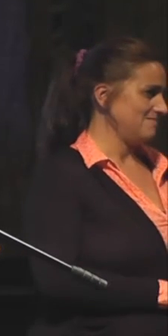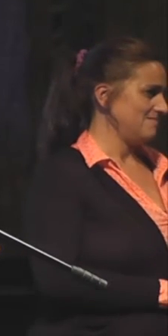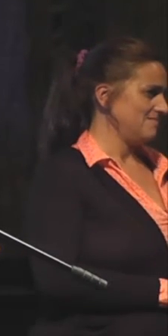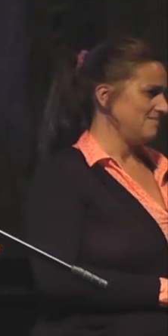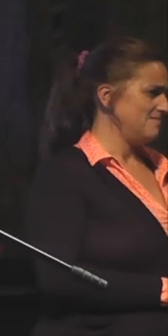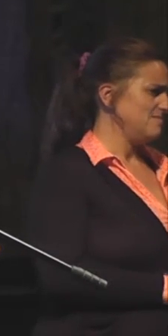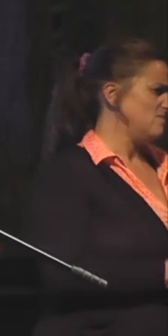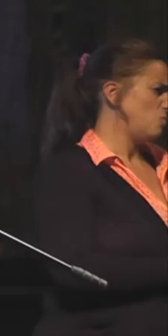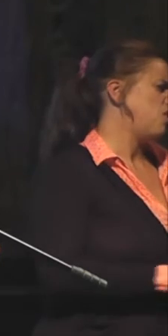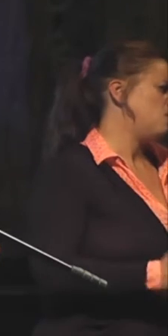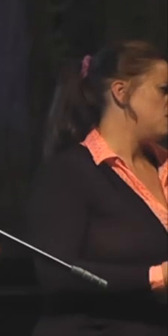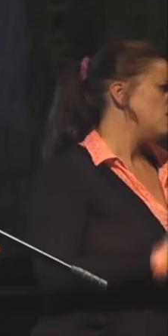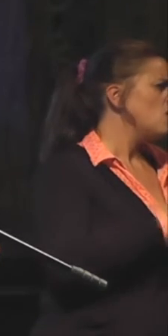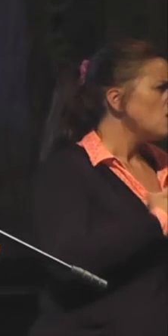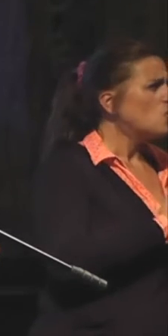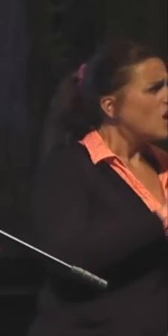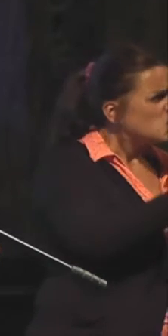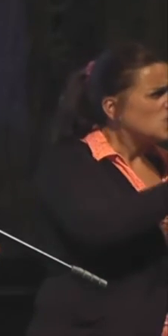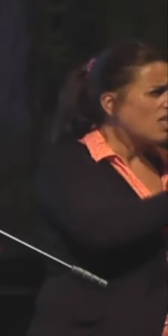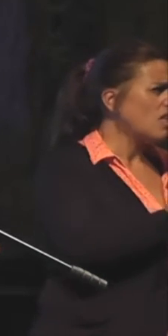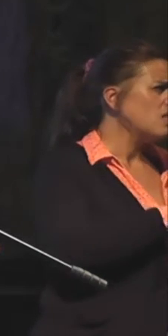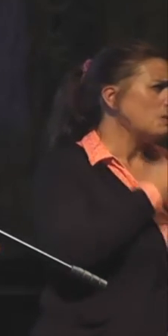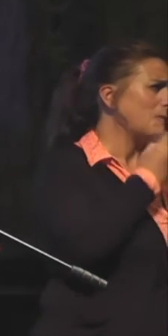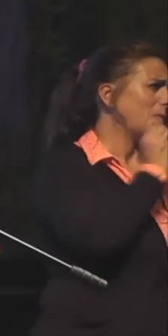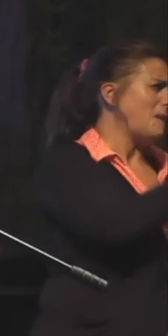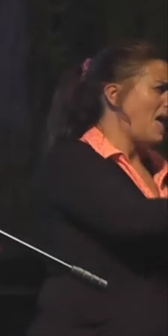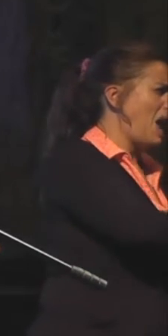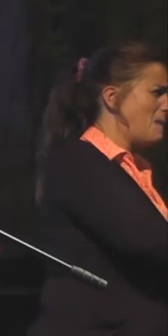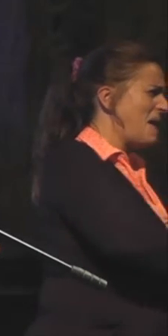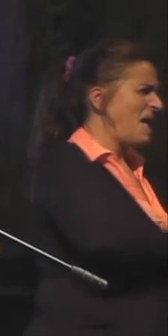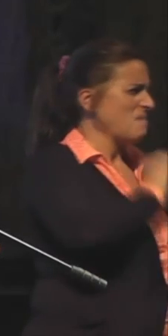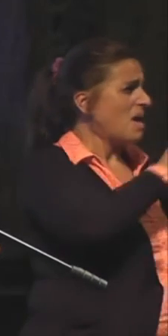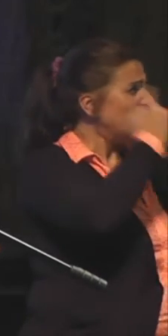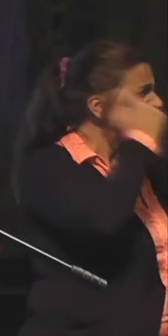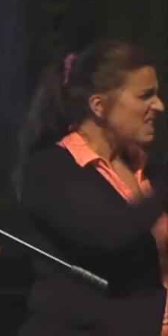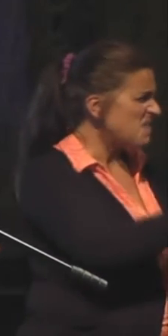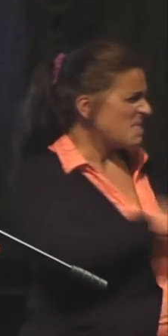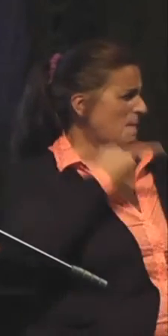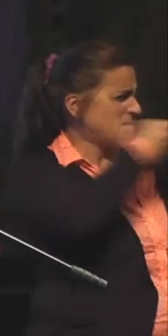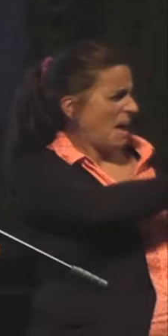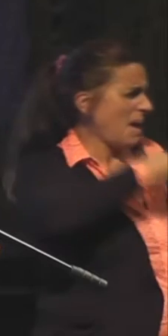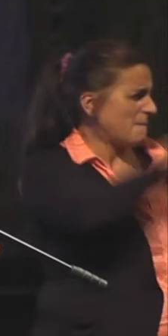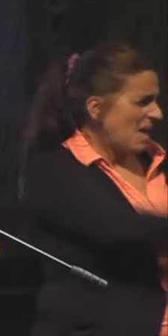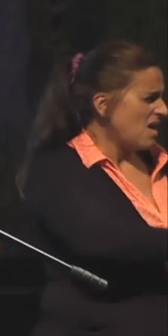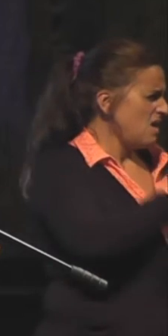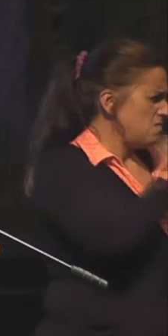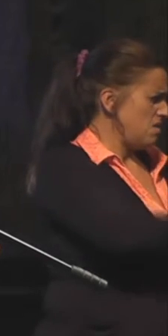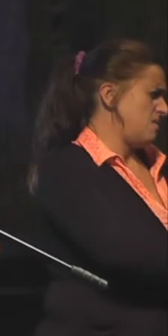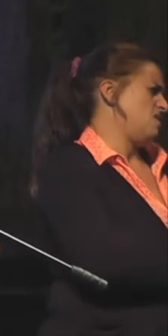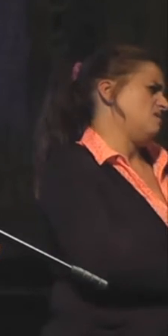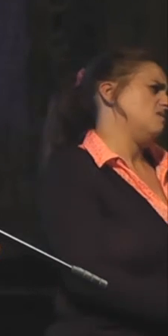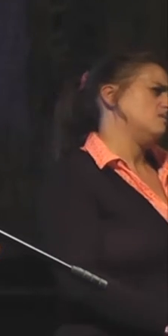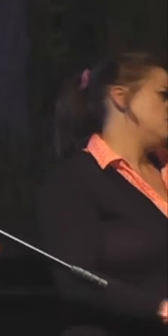vivir en una sociedad que descalifica el mensajero simplemente por pensar distinto no vamos a generar más ciudadanía